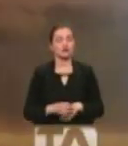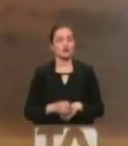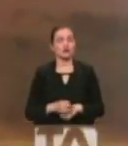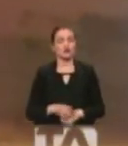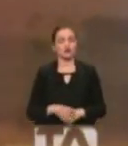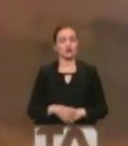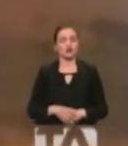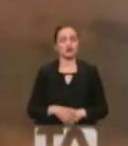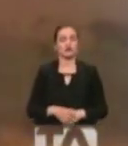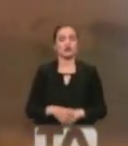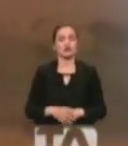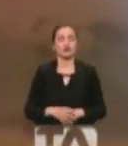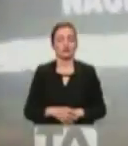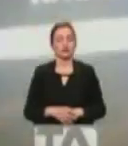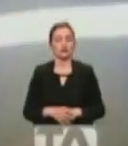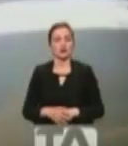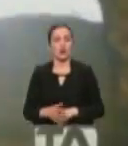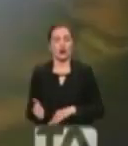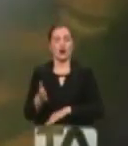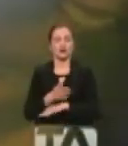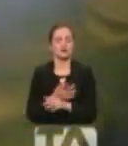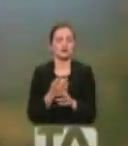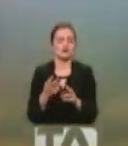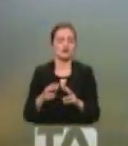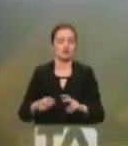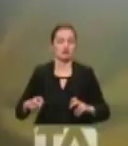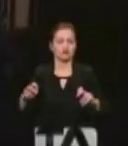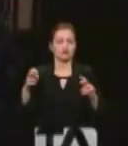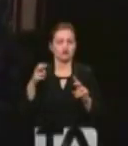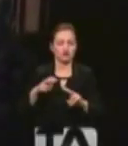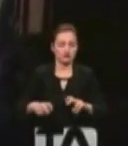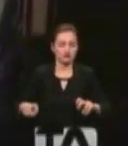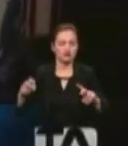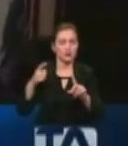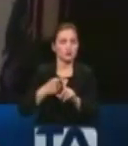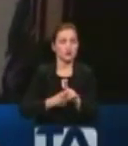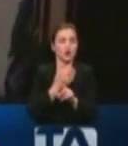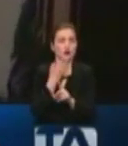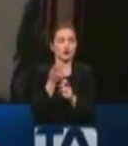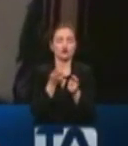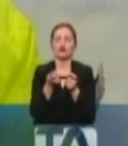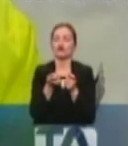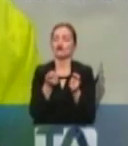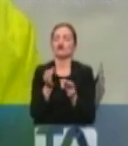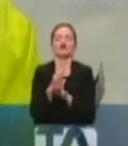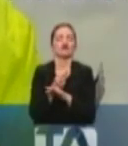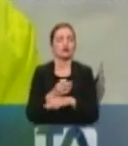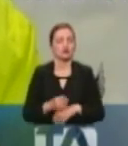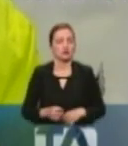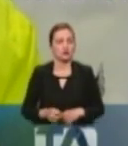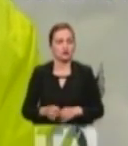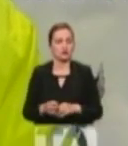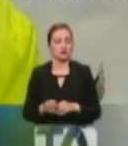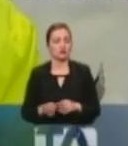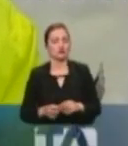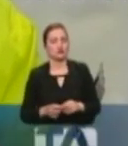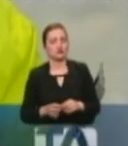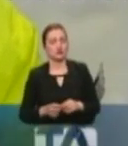Este operativo es el resultado de una investigación de meses que descubrió cómo operaban. Para